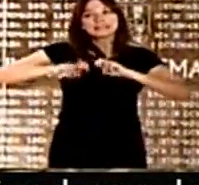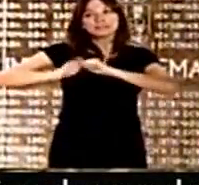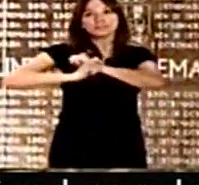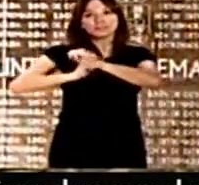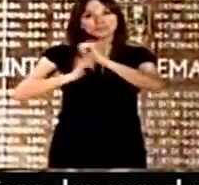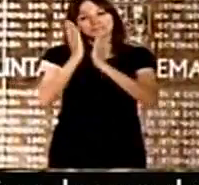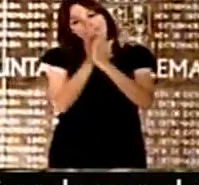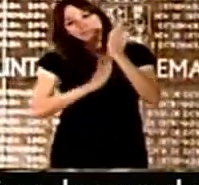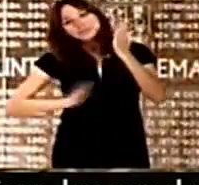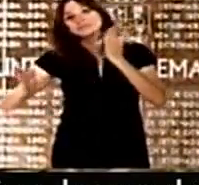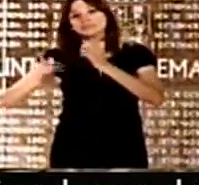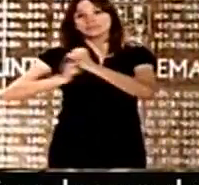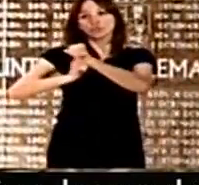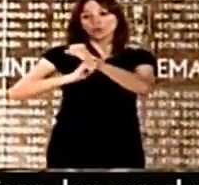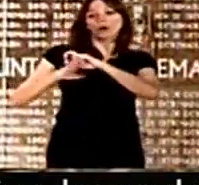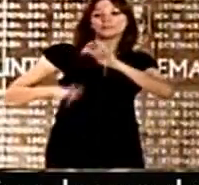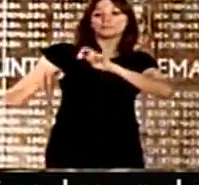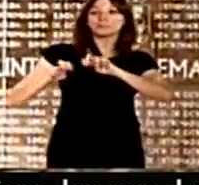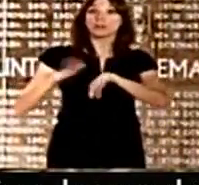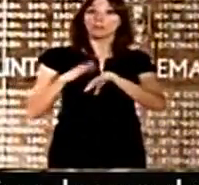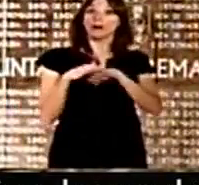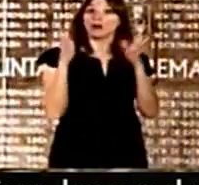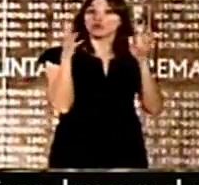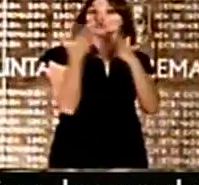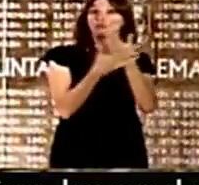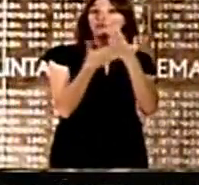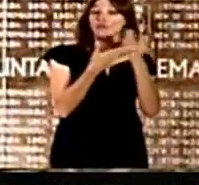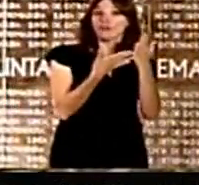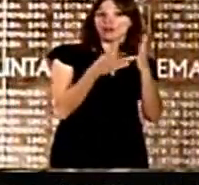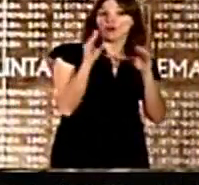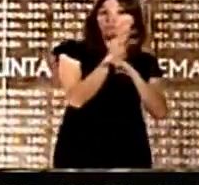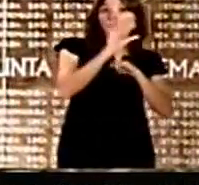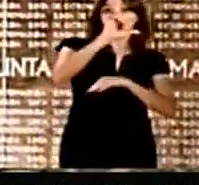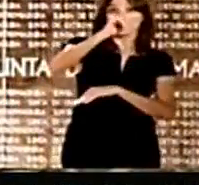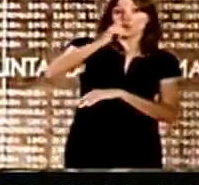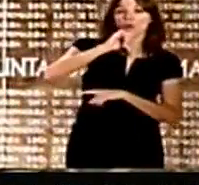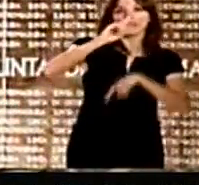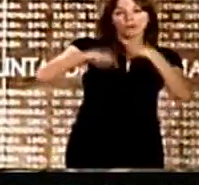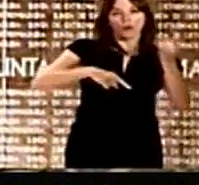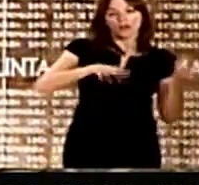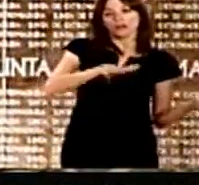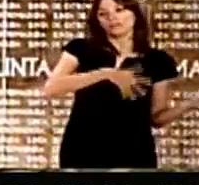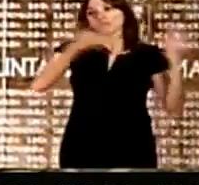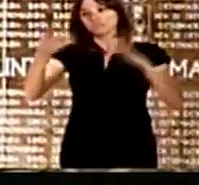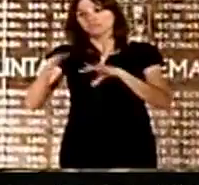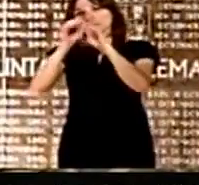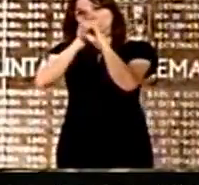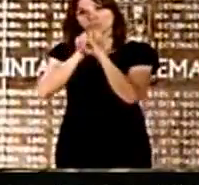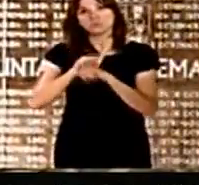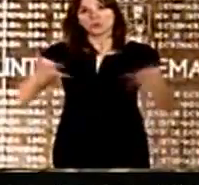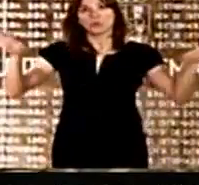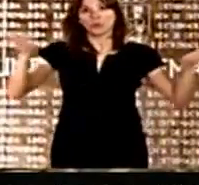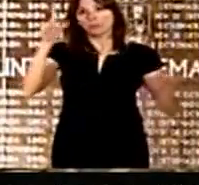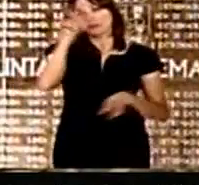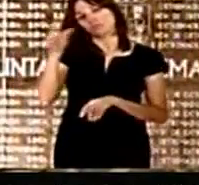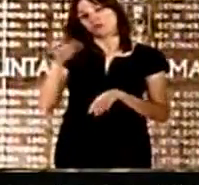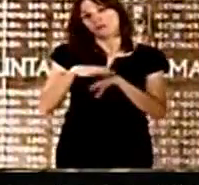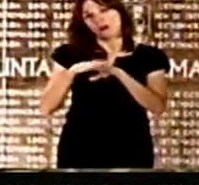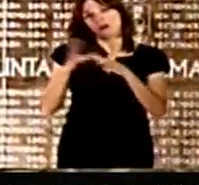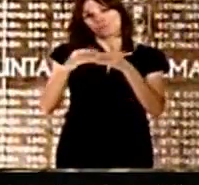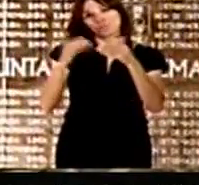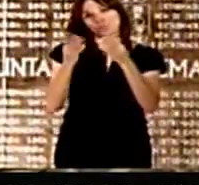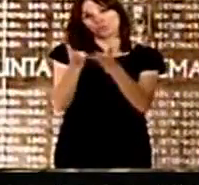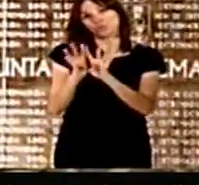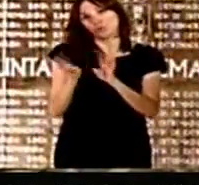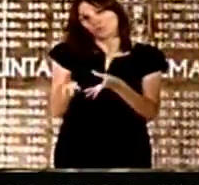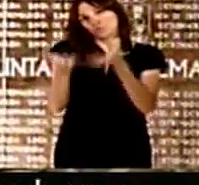veces mecanismos para que cuando el Consejo de Gobierno aprueba una ayuda como esta, ser capaces de llegar a aquellos a los que va destinado, ¿no? Y en